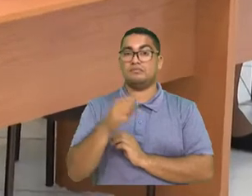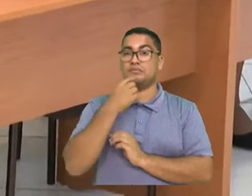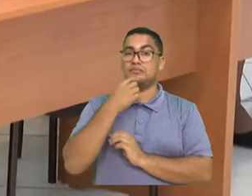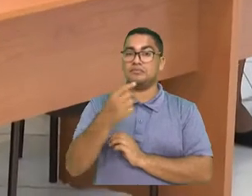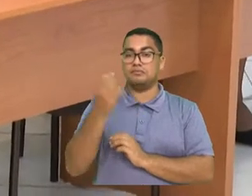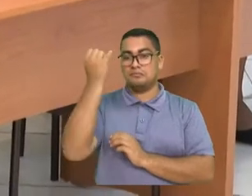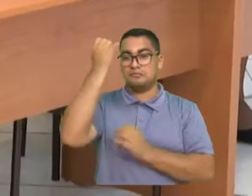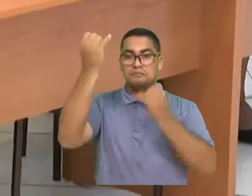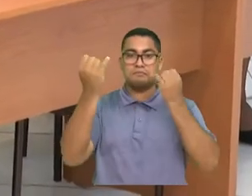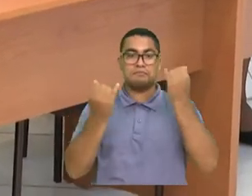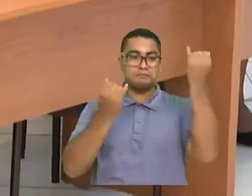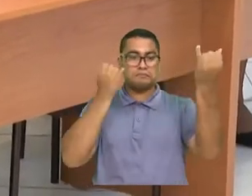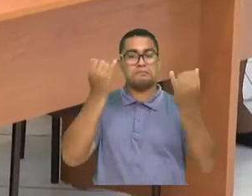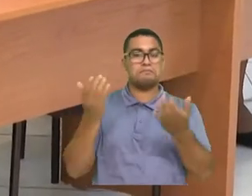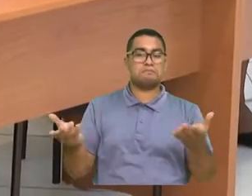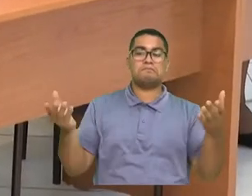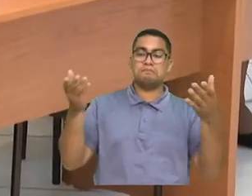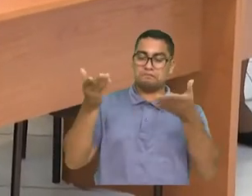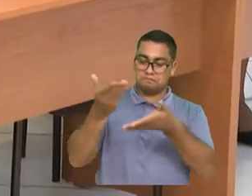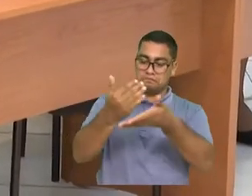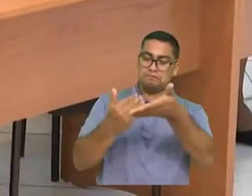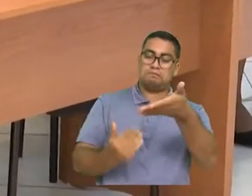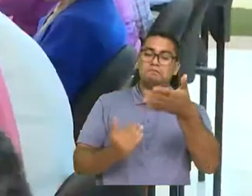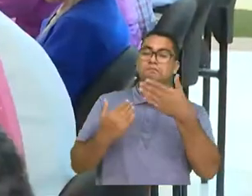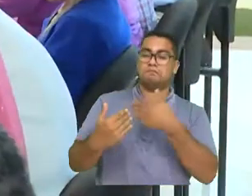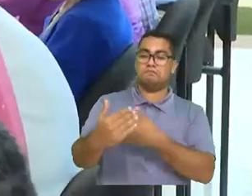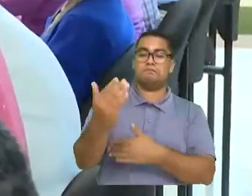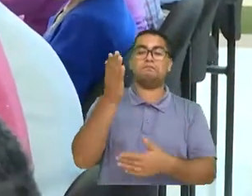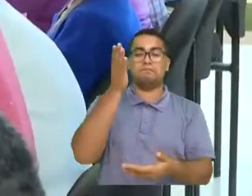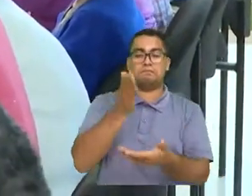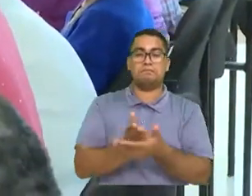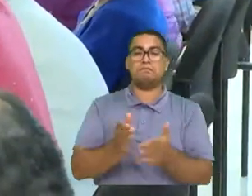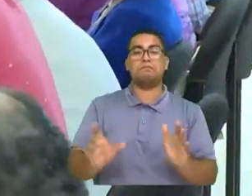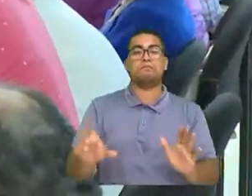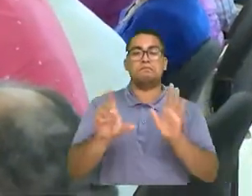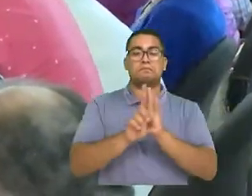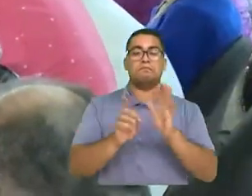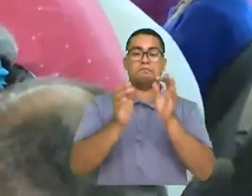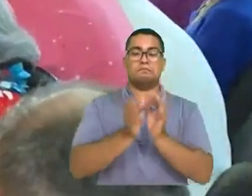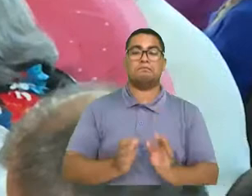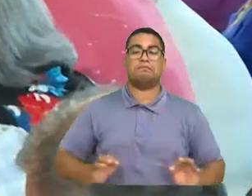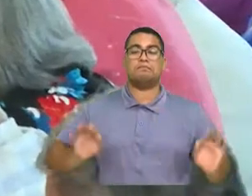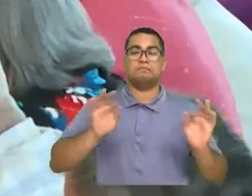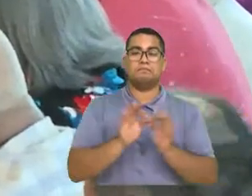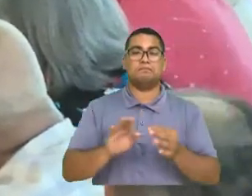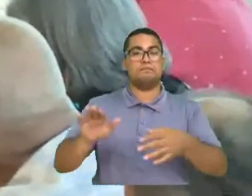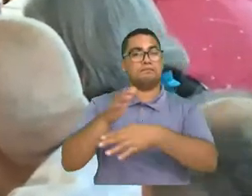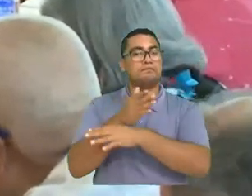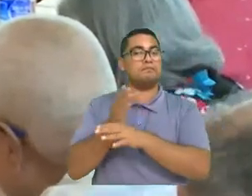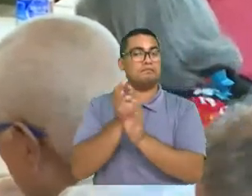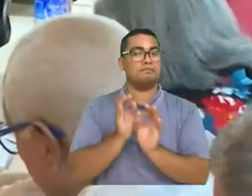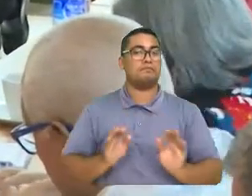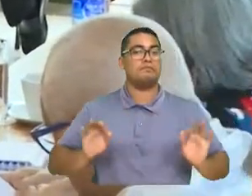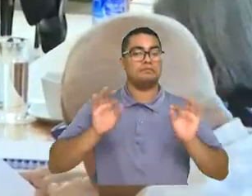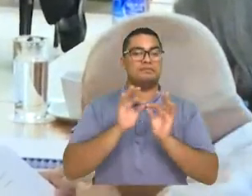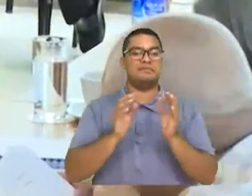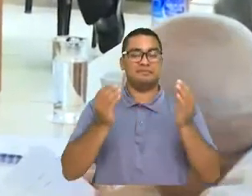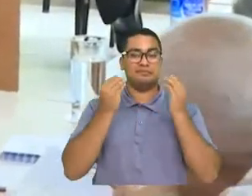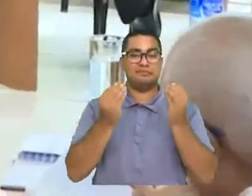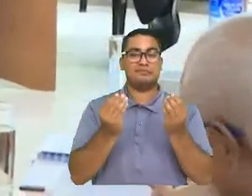dieron son insumos que nos va a permitir dictaminar elementos que creo yo que es muy importante, por ejemplo, resaltar